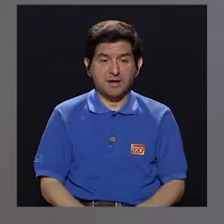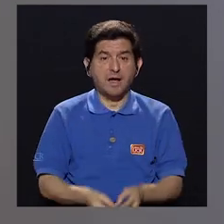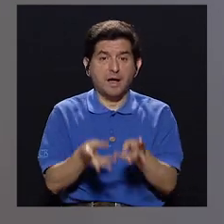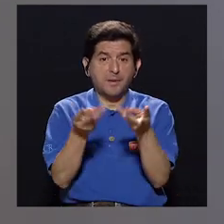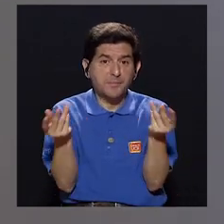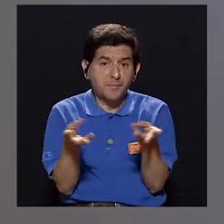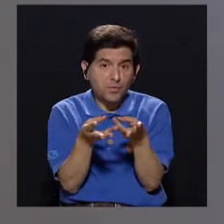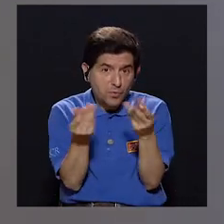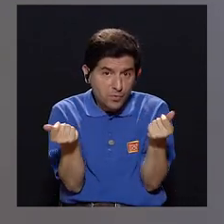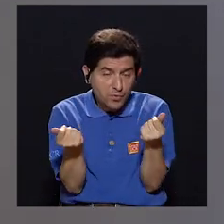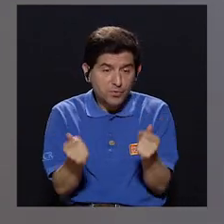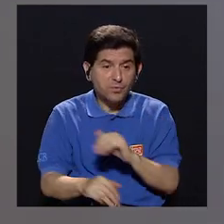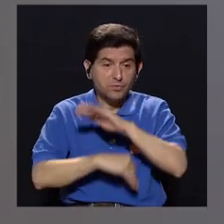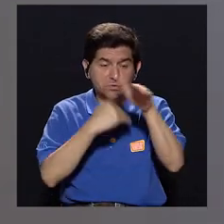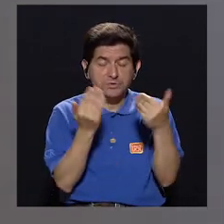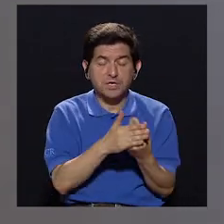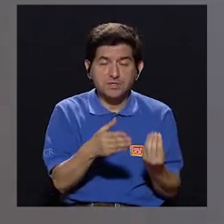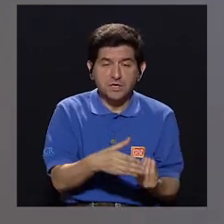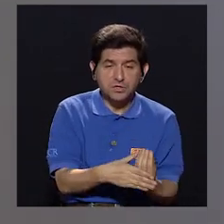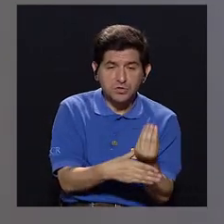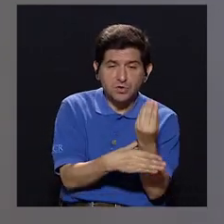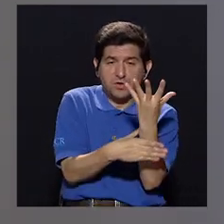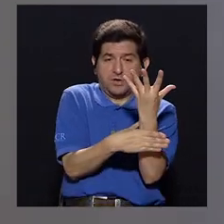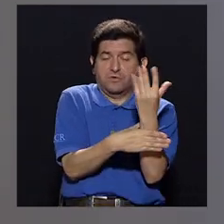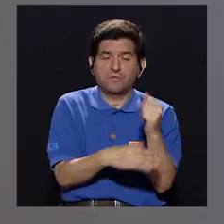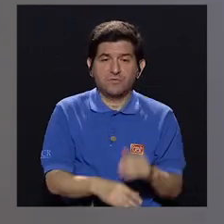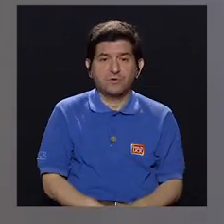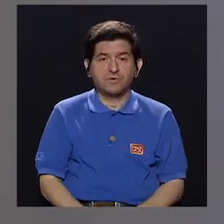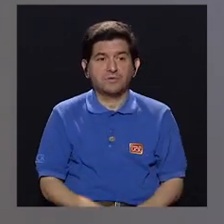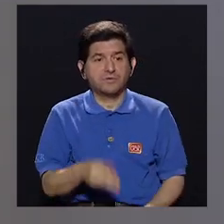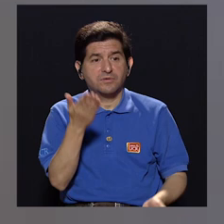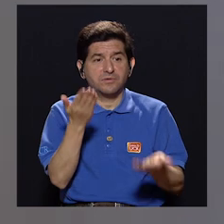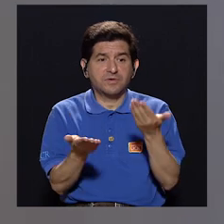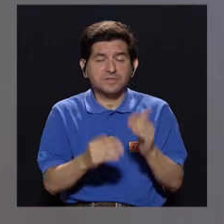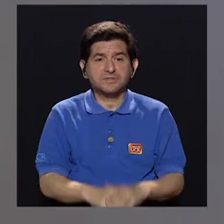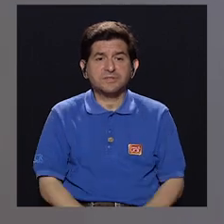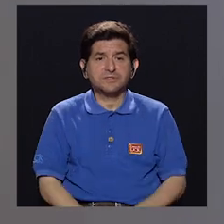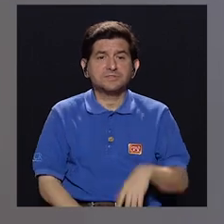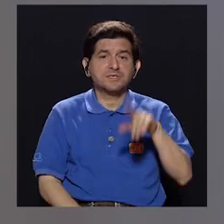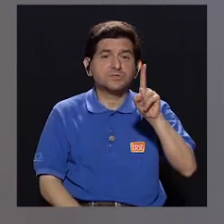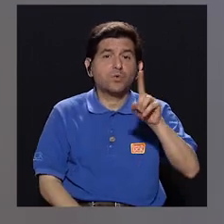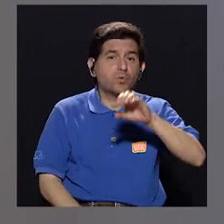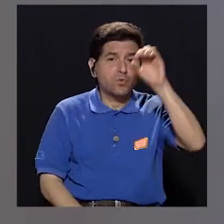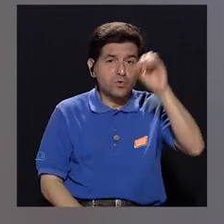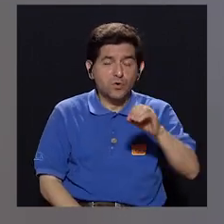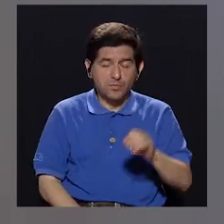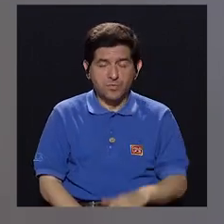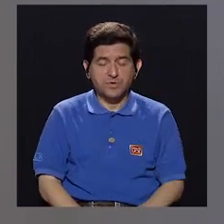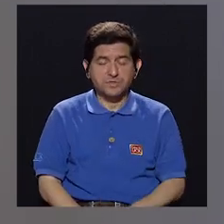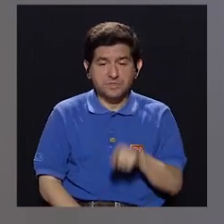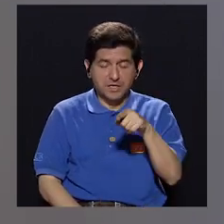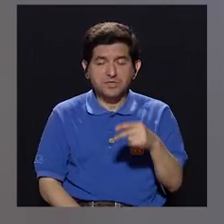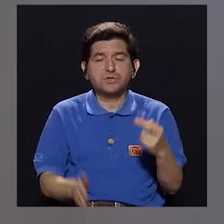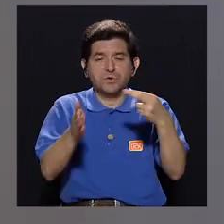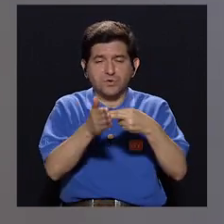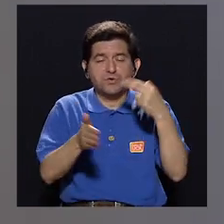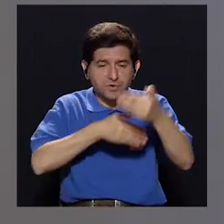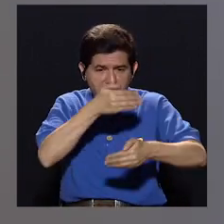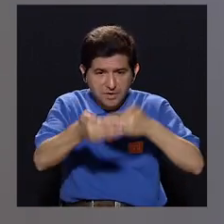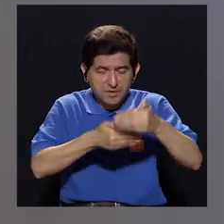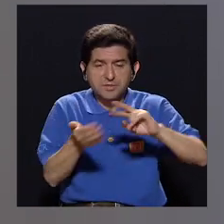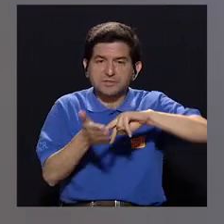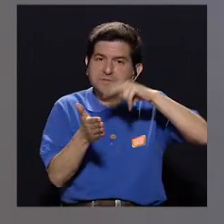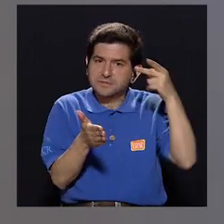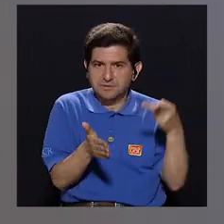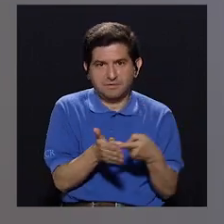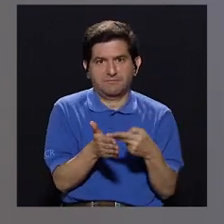produciendo de todas las flores que se producen 1% se poliniza o 2% Entonces esto